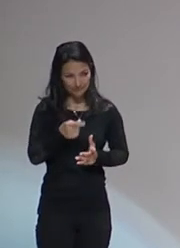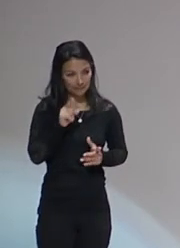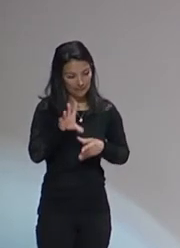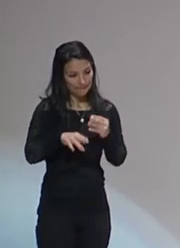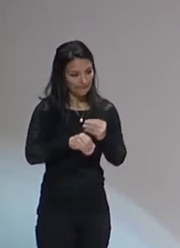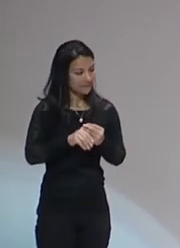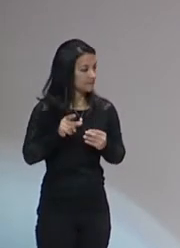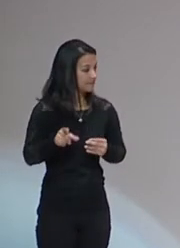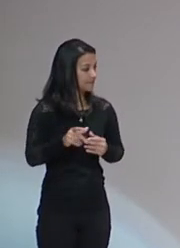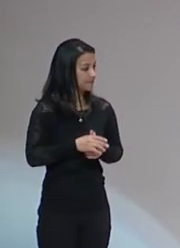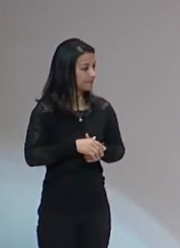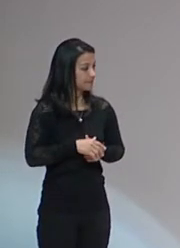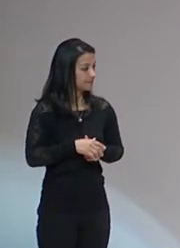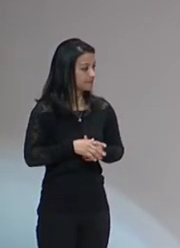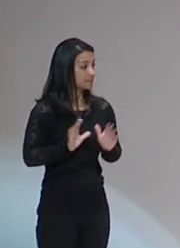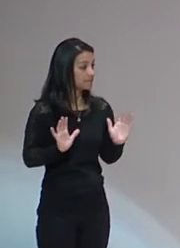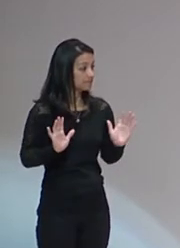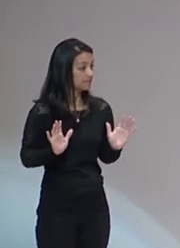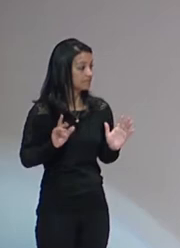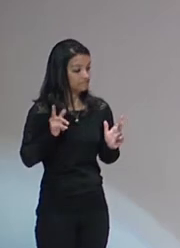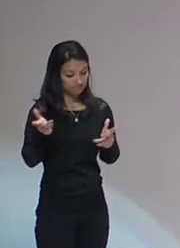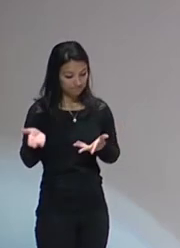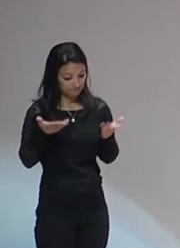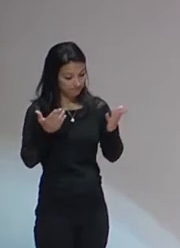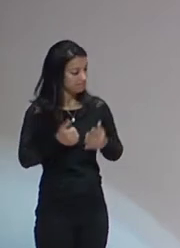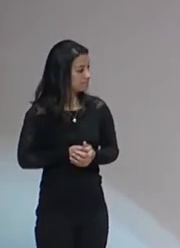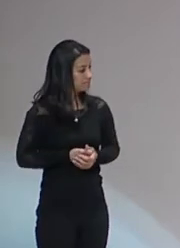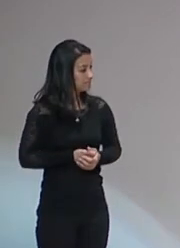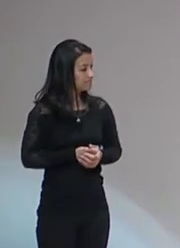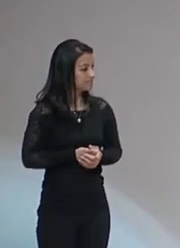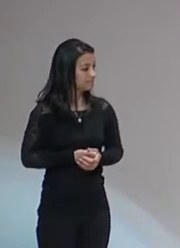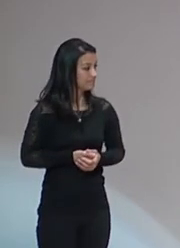conecto con esto. Así que, maestro, ¿qué tal si usted?